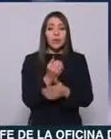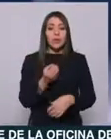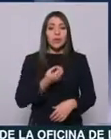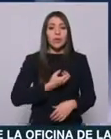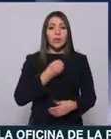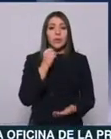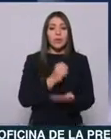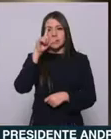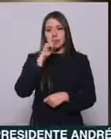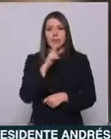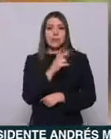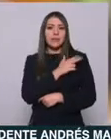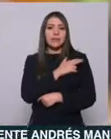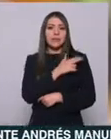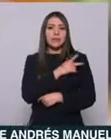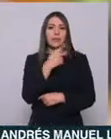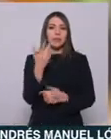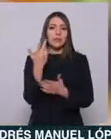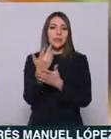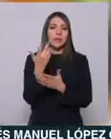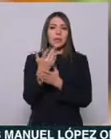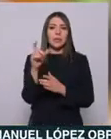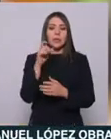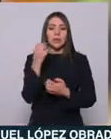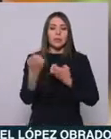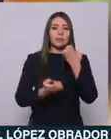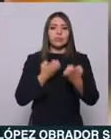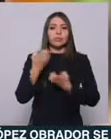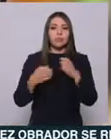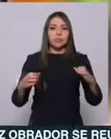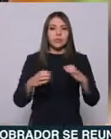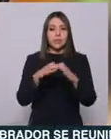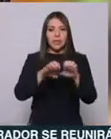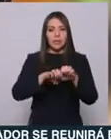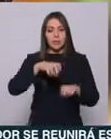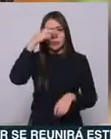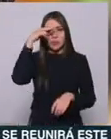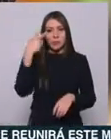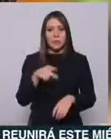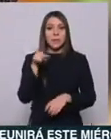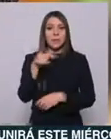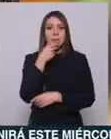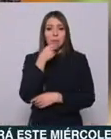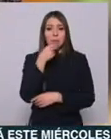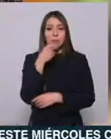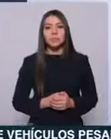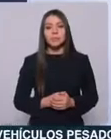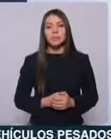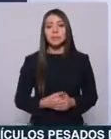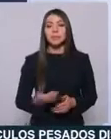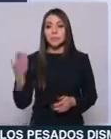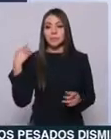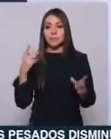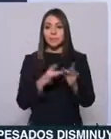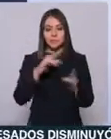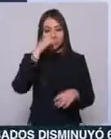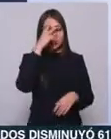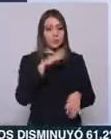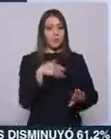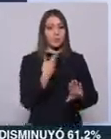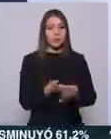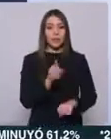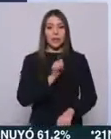la primera plaza para el país a Juegos Paralímpicos Tokio 2020, que se otorgan a los ganadores de oro y plata. El mediocampista